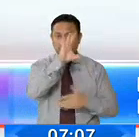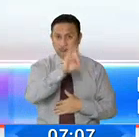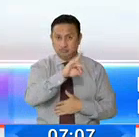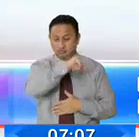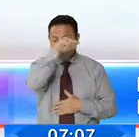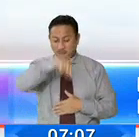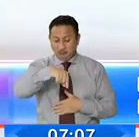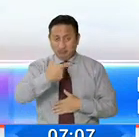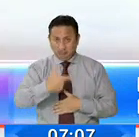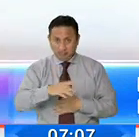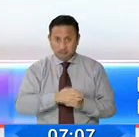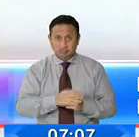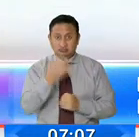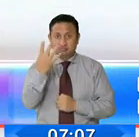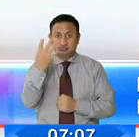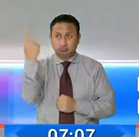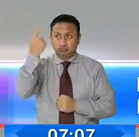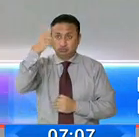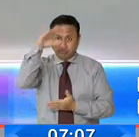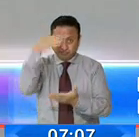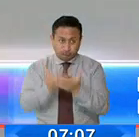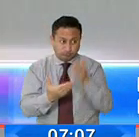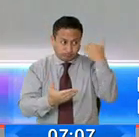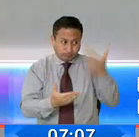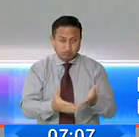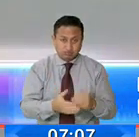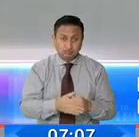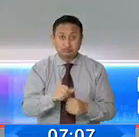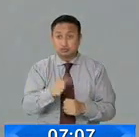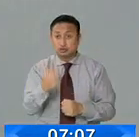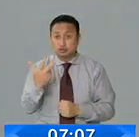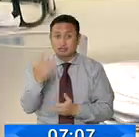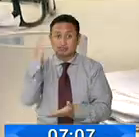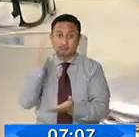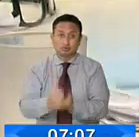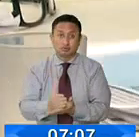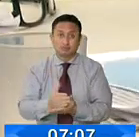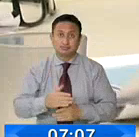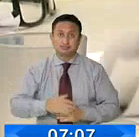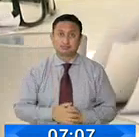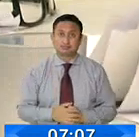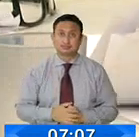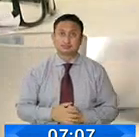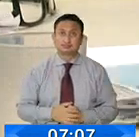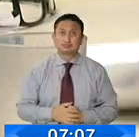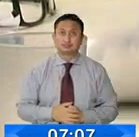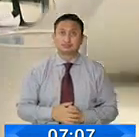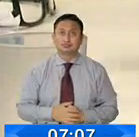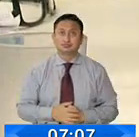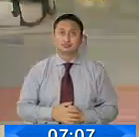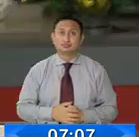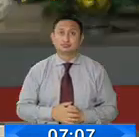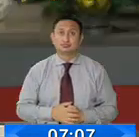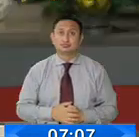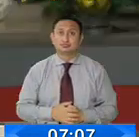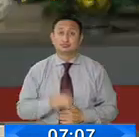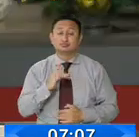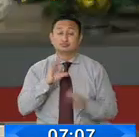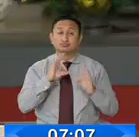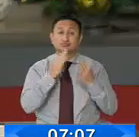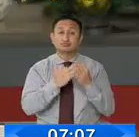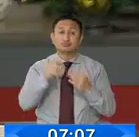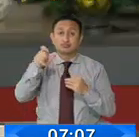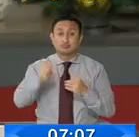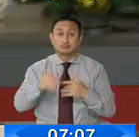país, 4 de las naves se estrellaron. Las restantes fueron suspendidas. Informó Javier Rosero. Familiares y pacientes